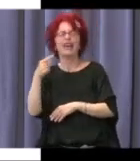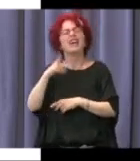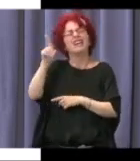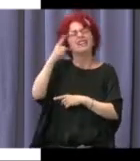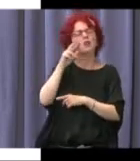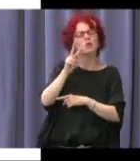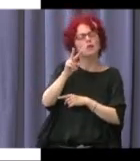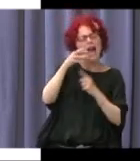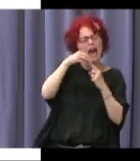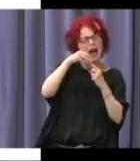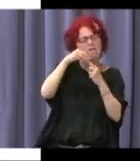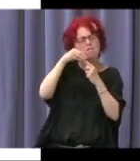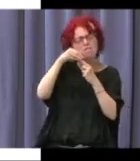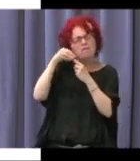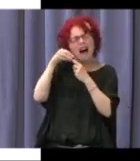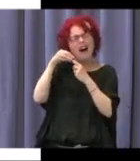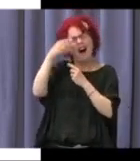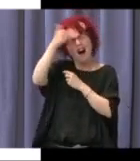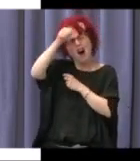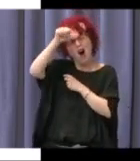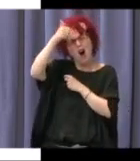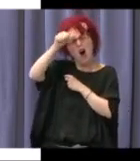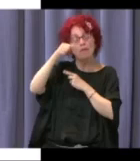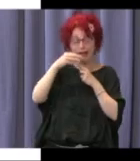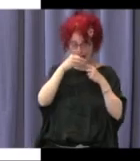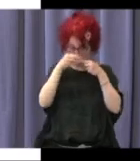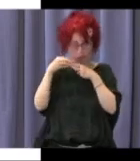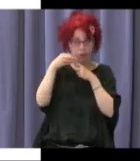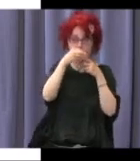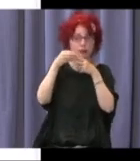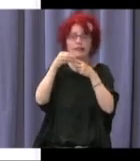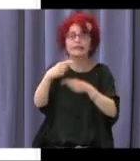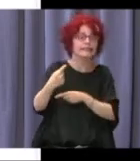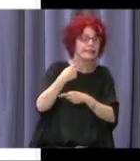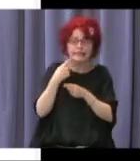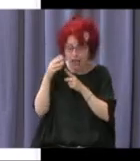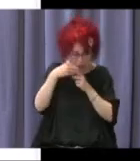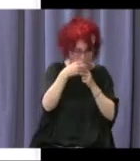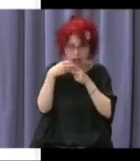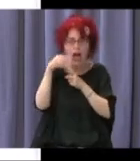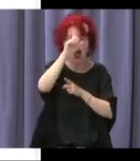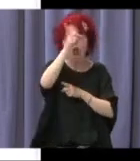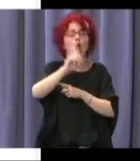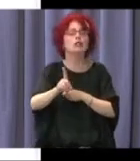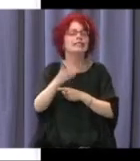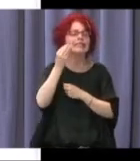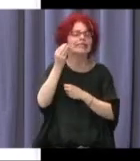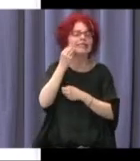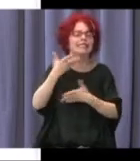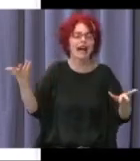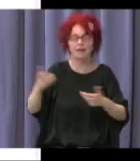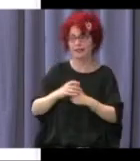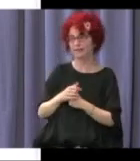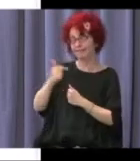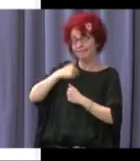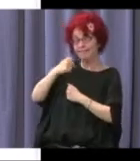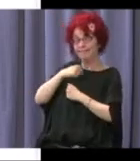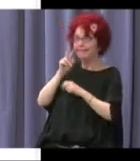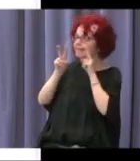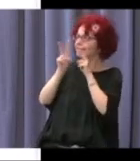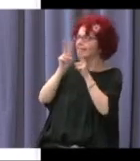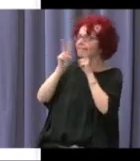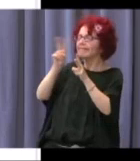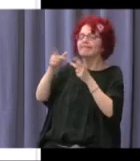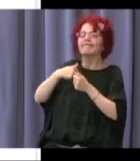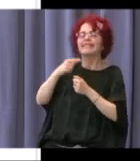masculinos y tercamente se niegan a preguntar el camino. De estos podríamos poner miles y miles. A mí me interesó mucho hablar